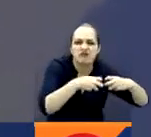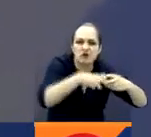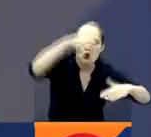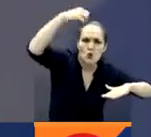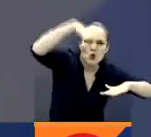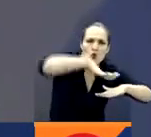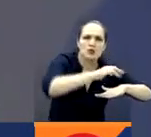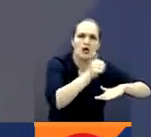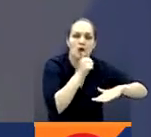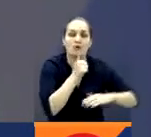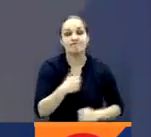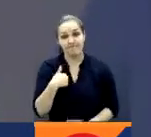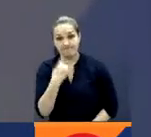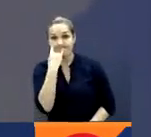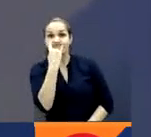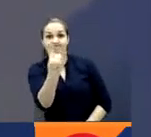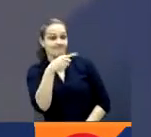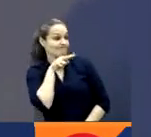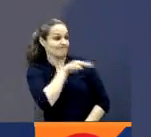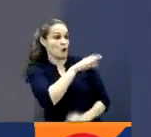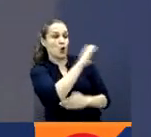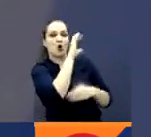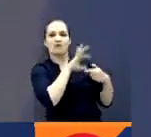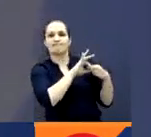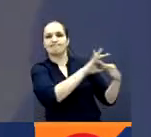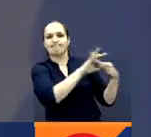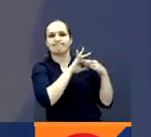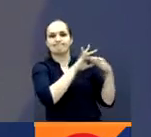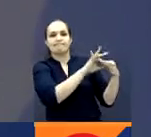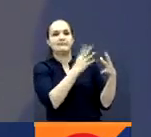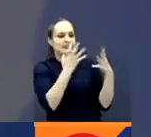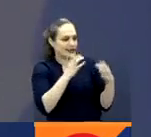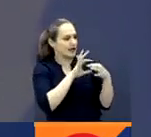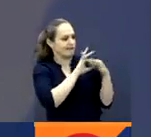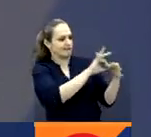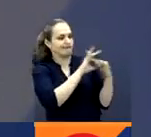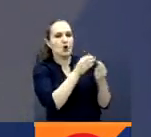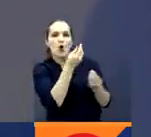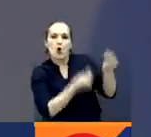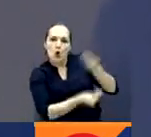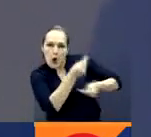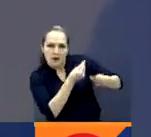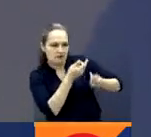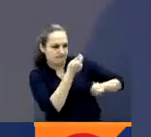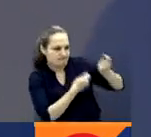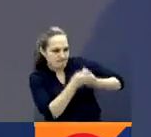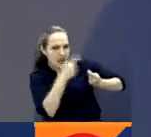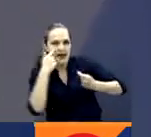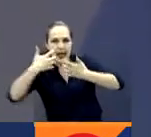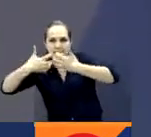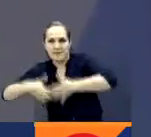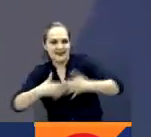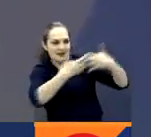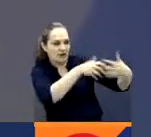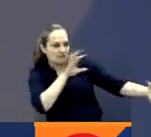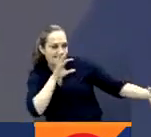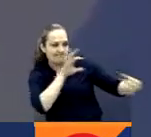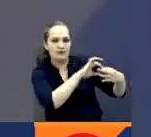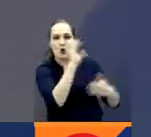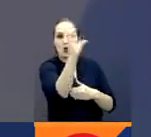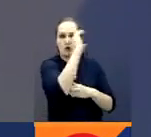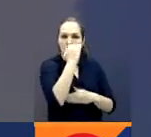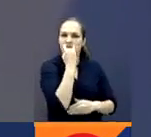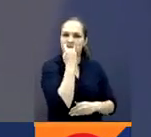Nosotros estamos muy interesados en fomentar los lazos comerciales con colombianos y queremos vincular la comunidad empresarial nuestra con la de colombianos